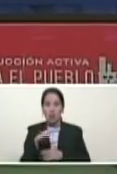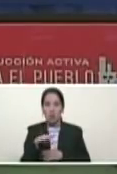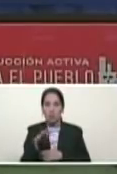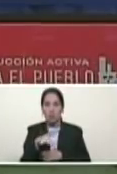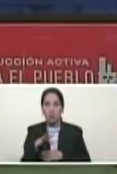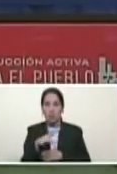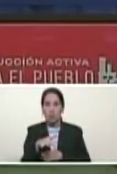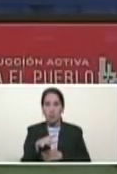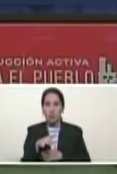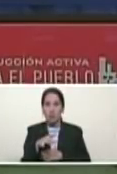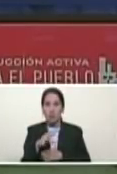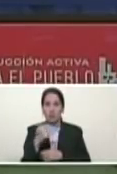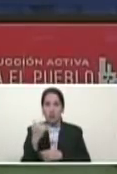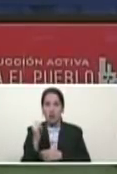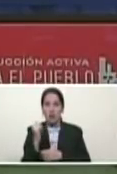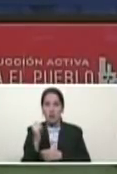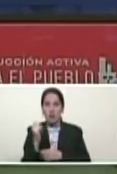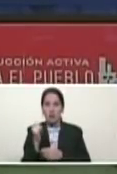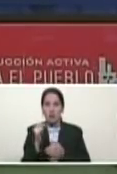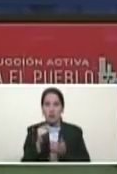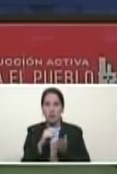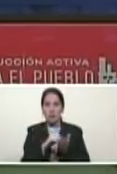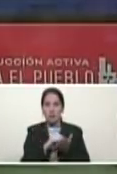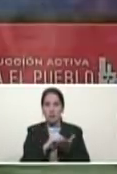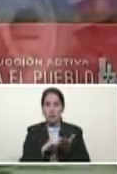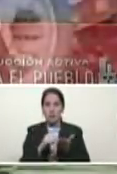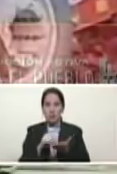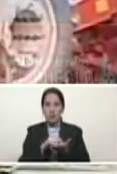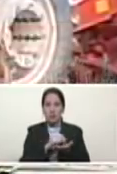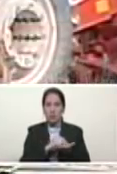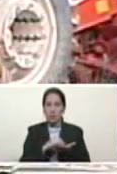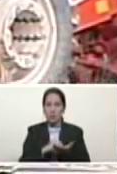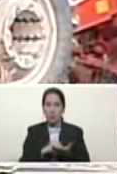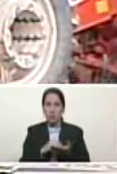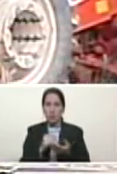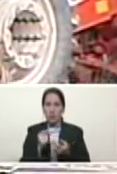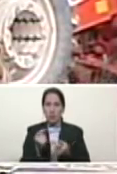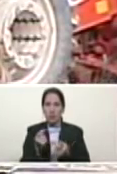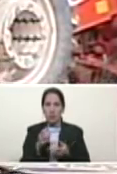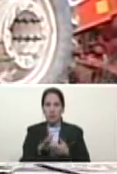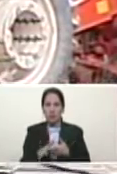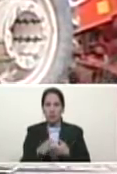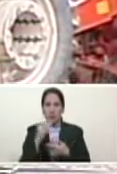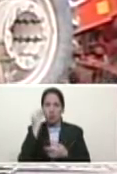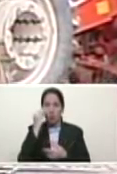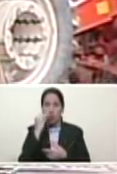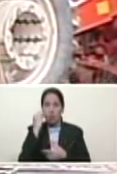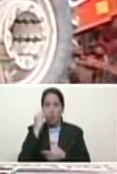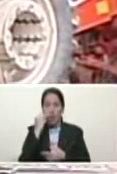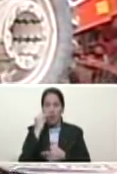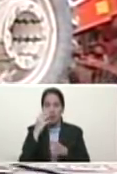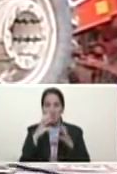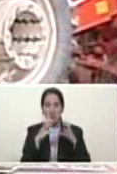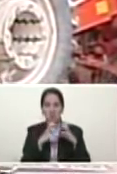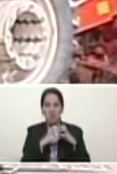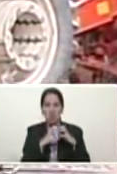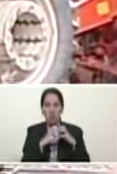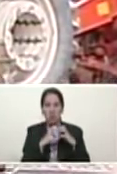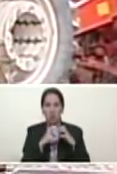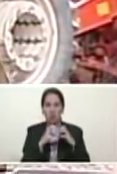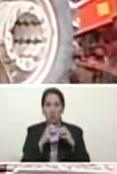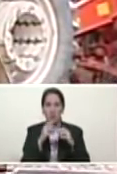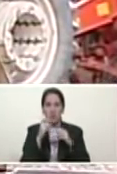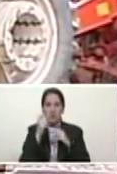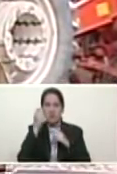rubro, aquí hay semilla de pepino, semilla de cebollín, se está trabajando con tomate también, con pimentón. Y bueno, lo que ya